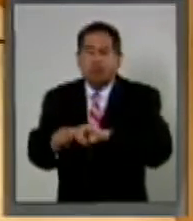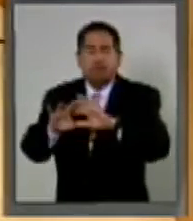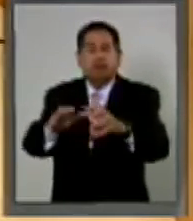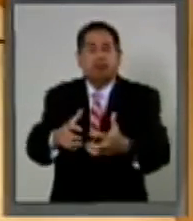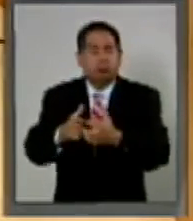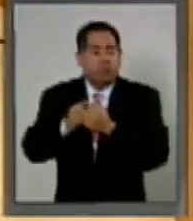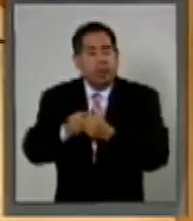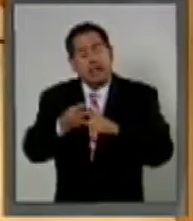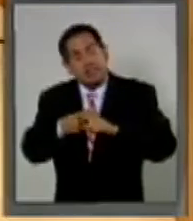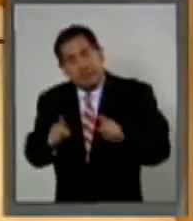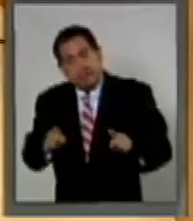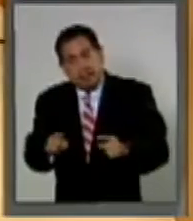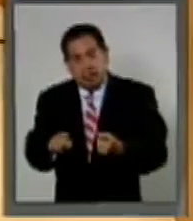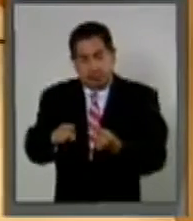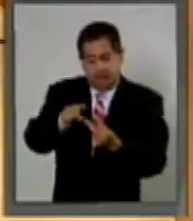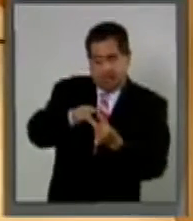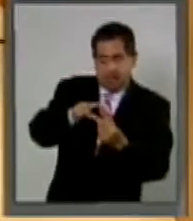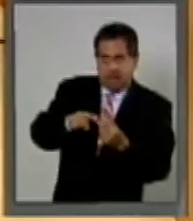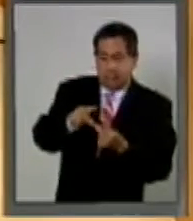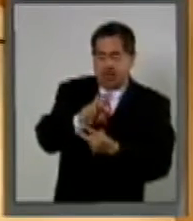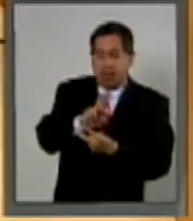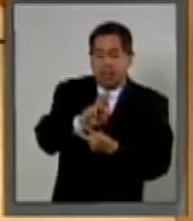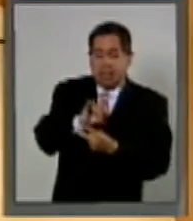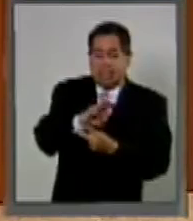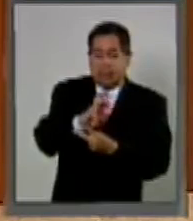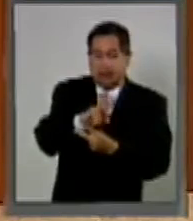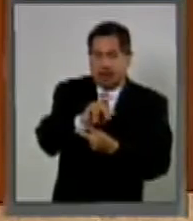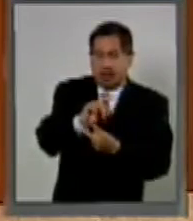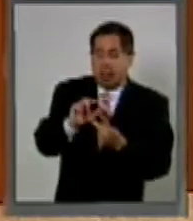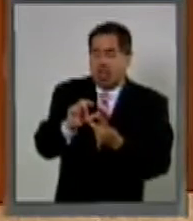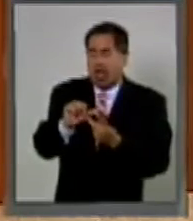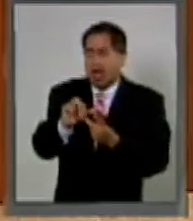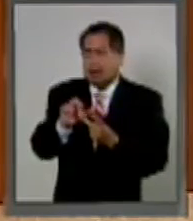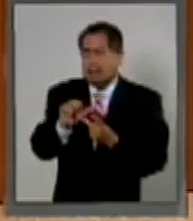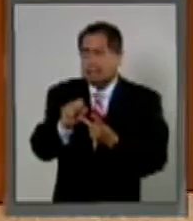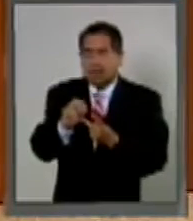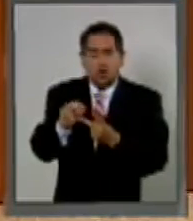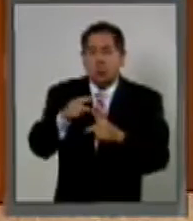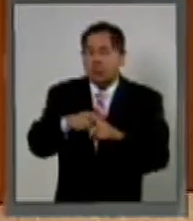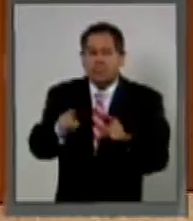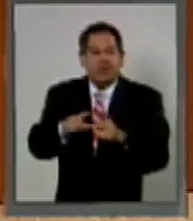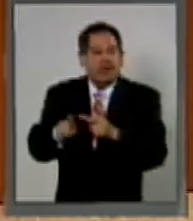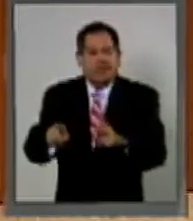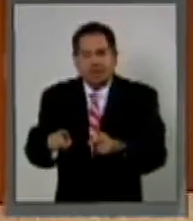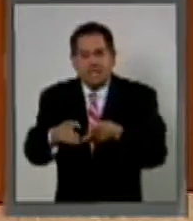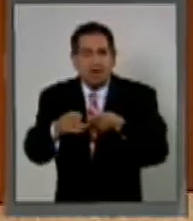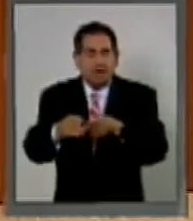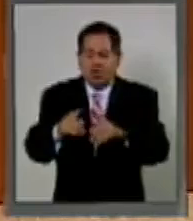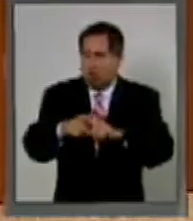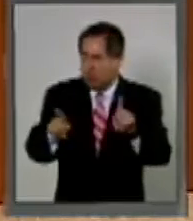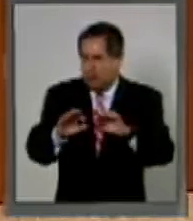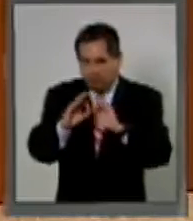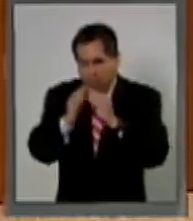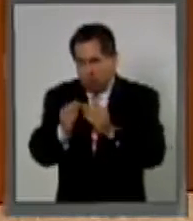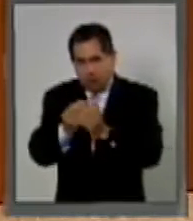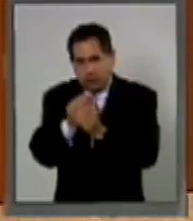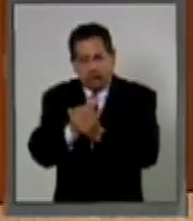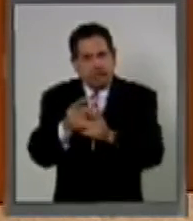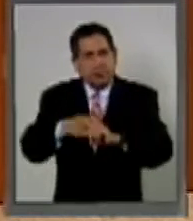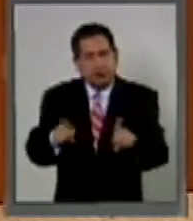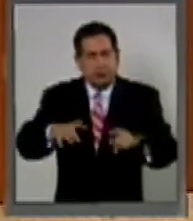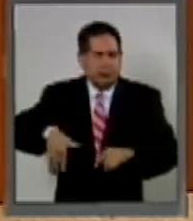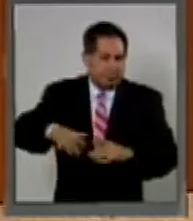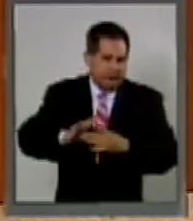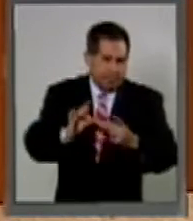las actividades ribereña y artesanal requieren específicamente otras modalidades ya